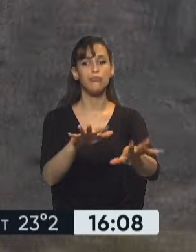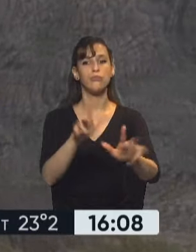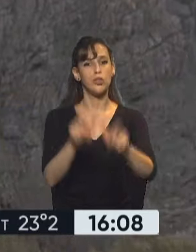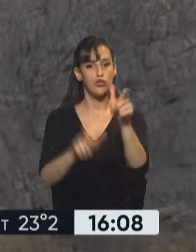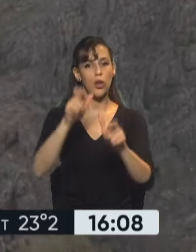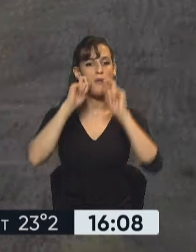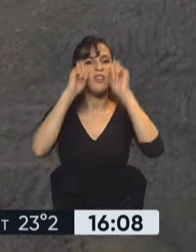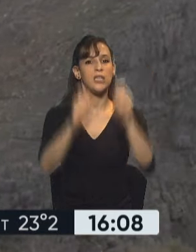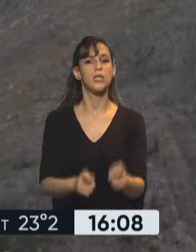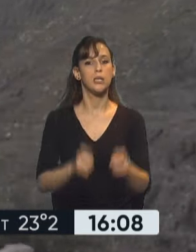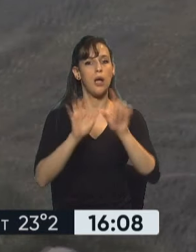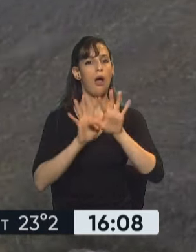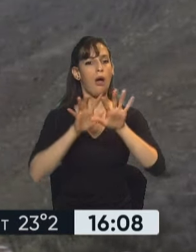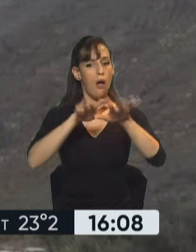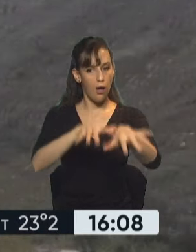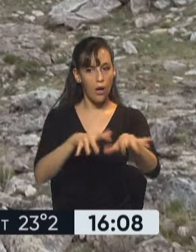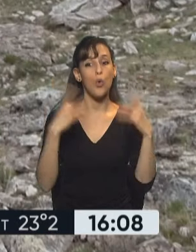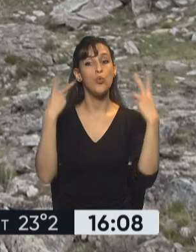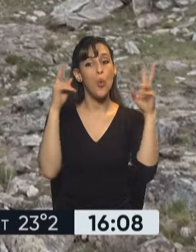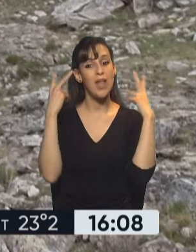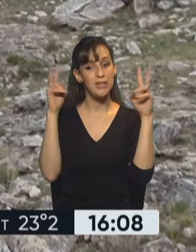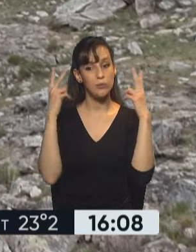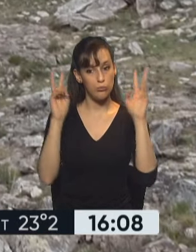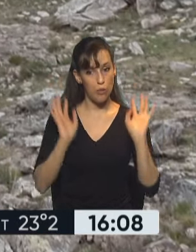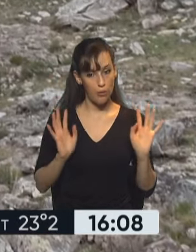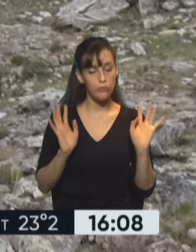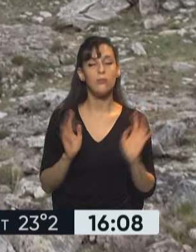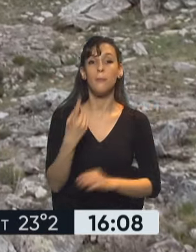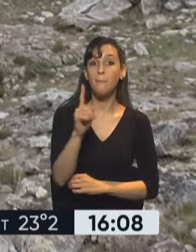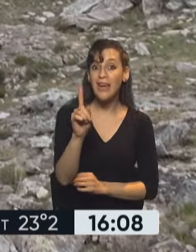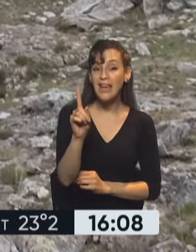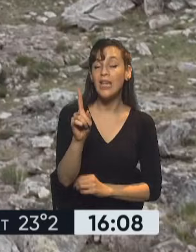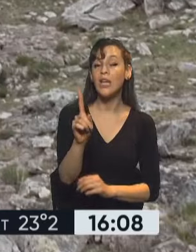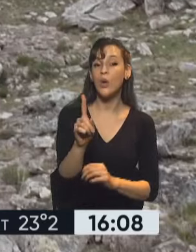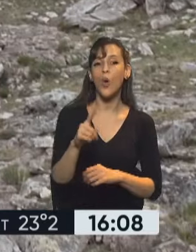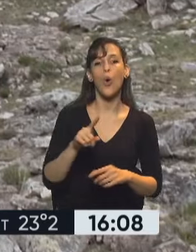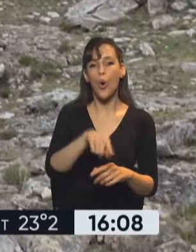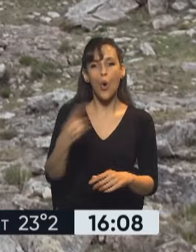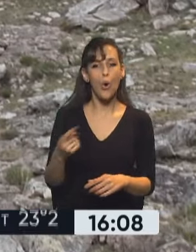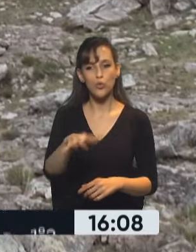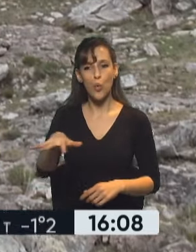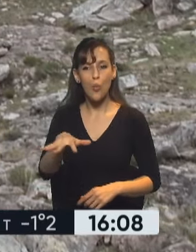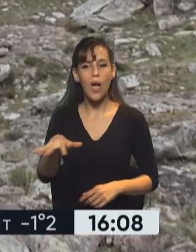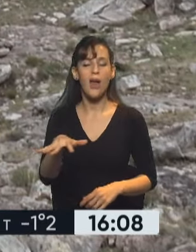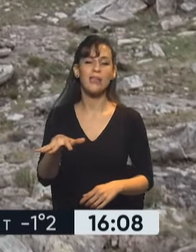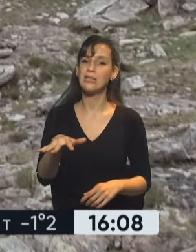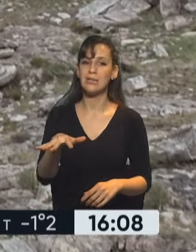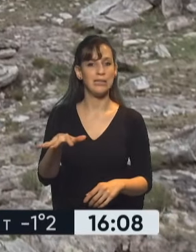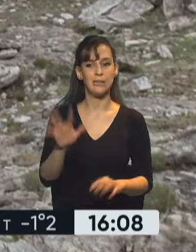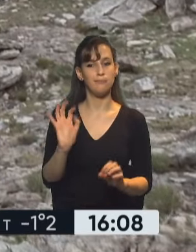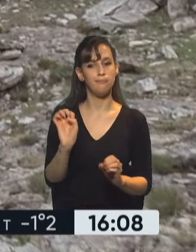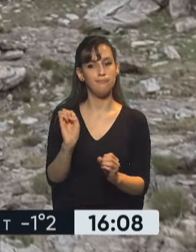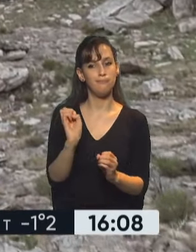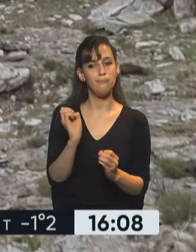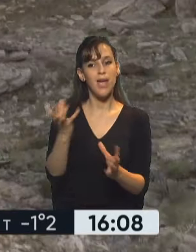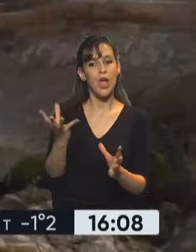los debidos recaudos y con la debida custodia del elemento, ¿no? Pero hay lugares que pensamos que es mejor, en las